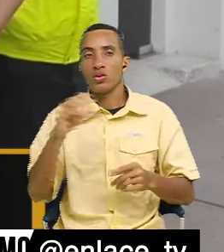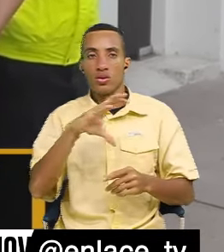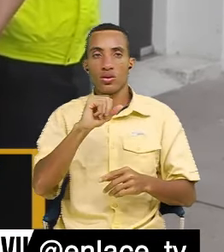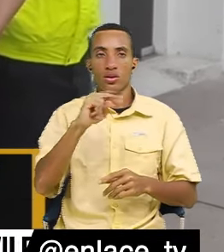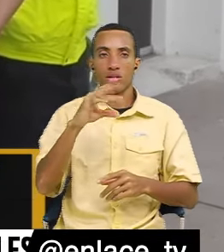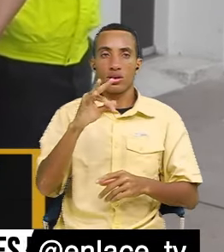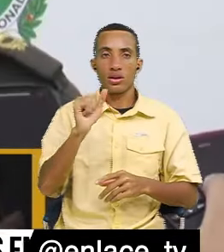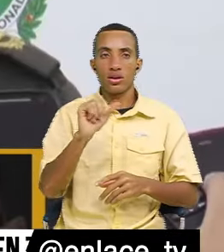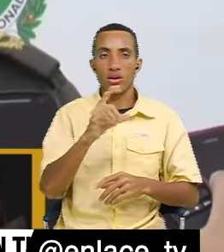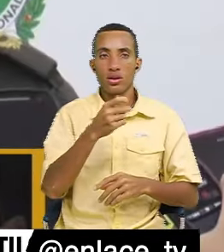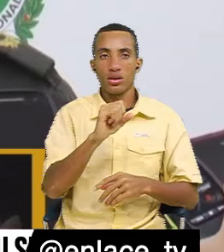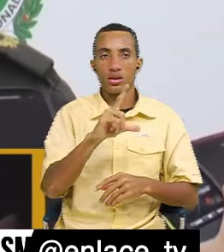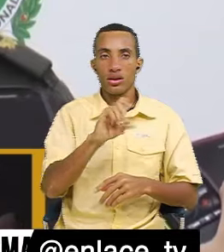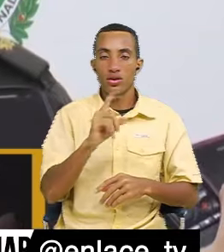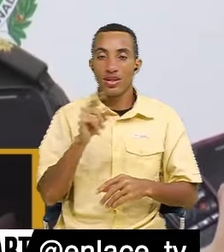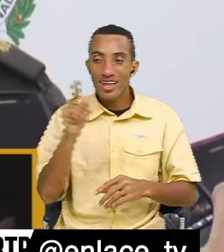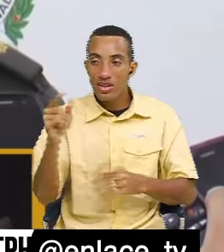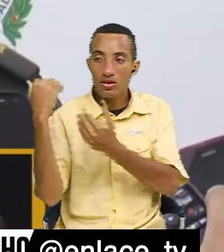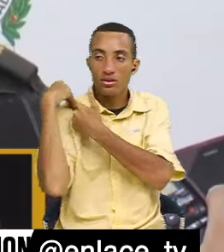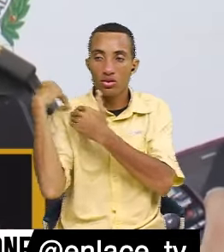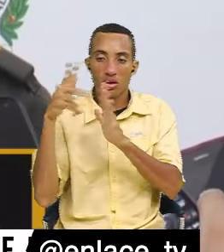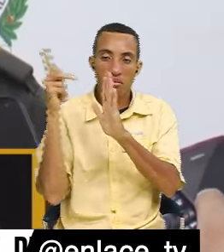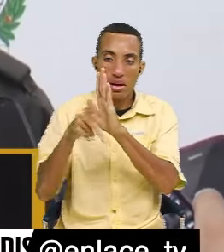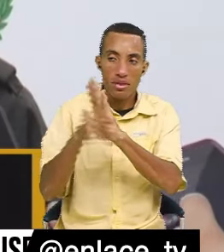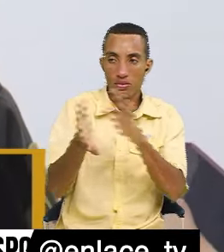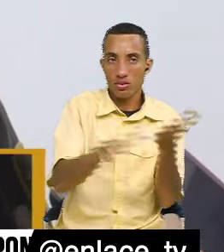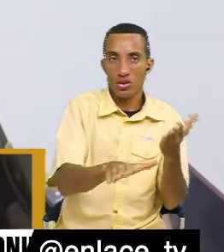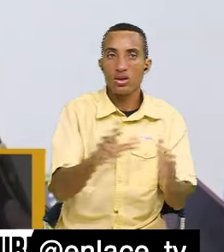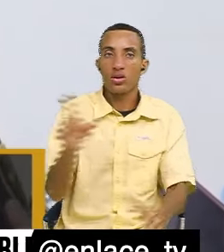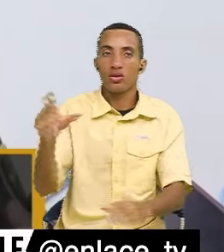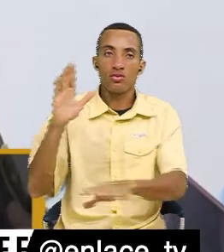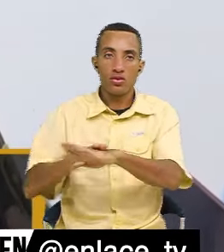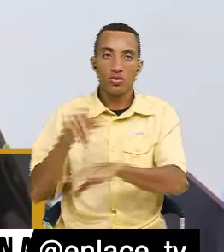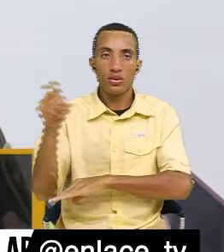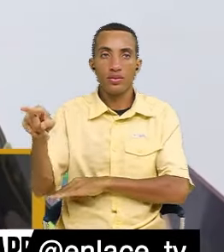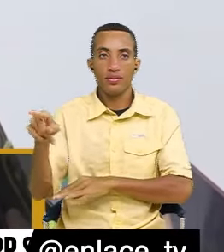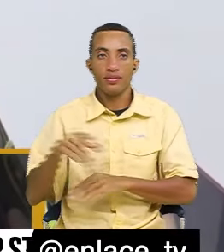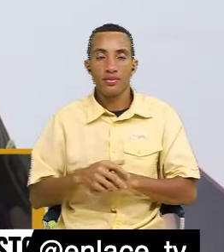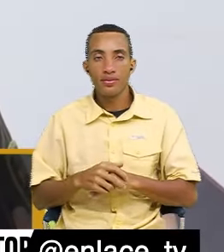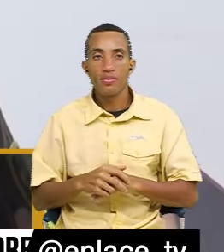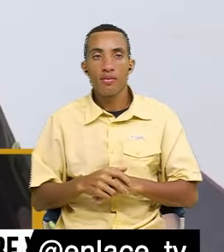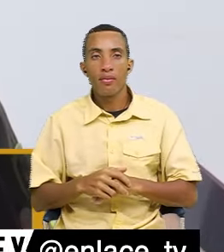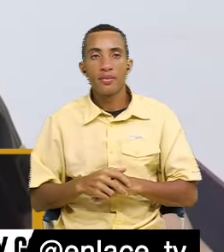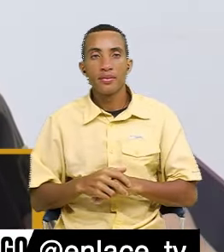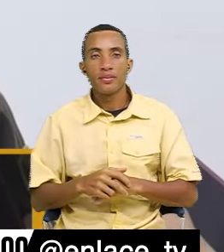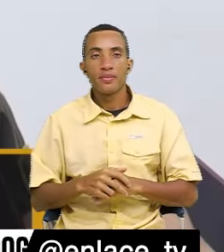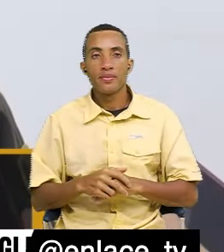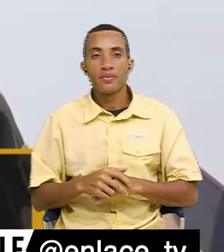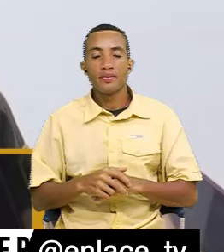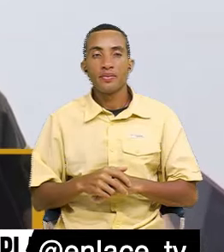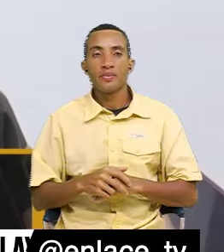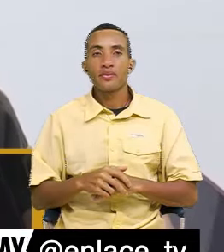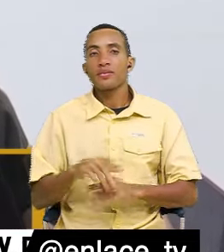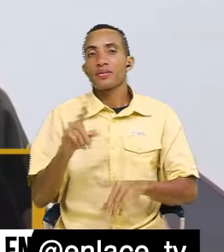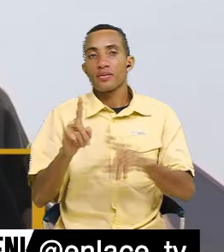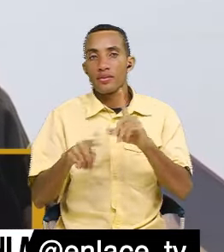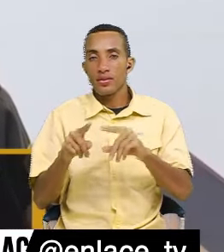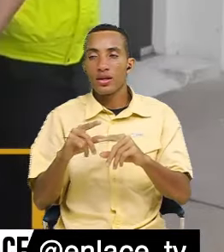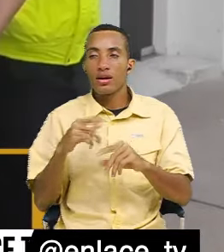cometidos en la región. Los casos, como les decía, son 2 homicidios puntualmente, por los cuales se